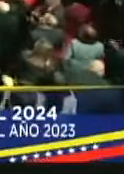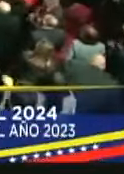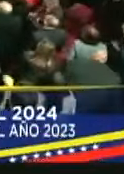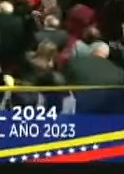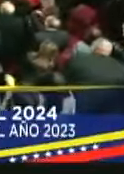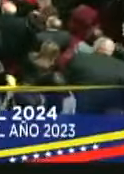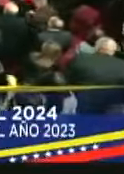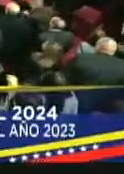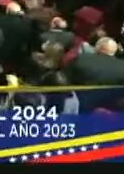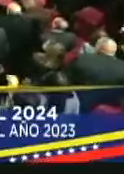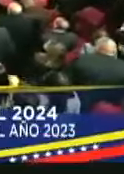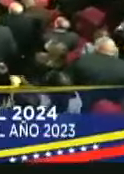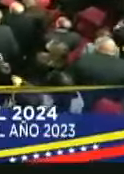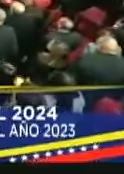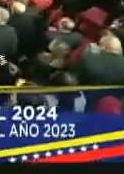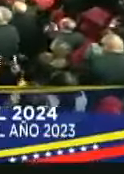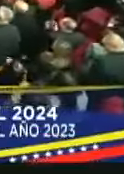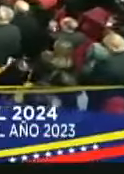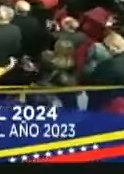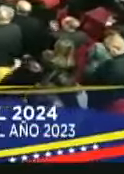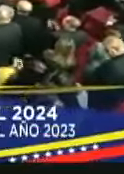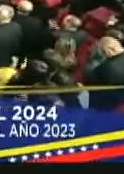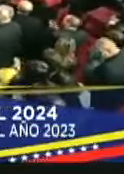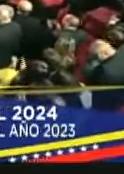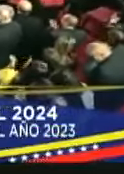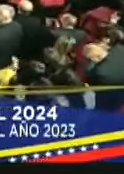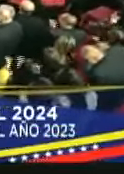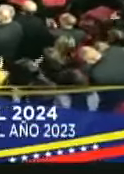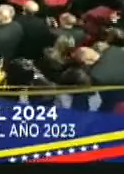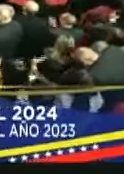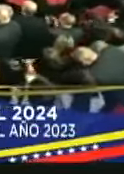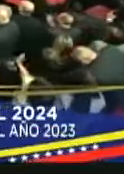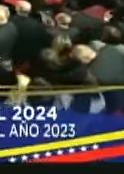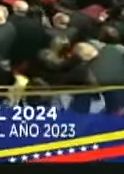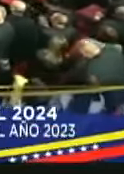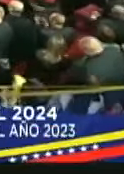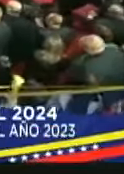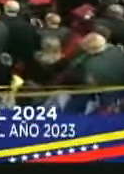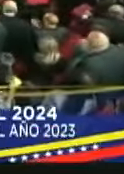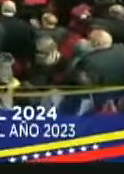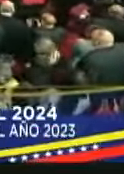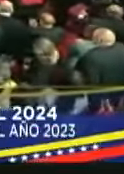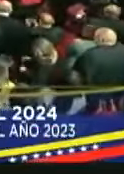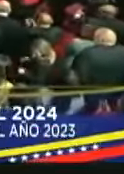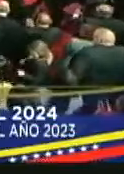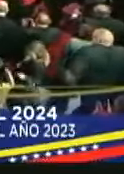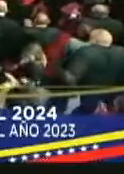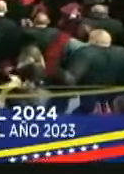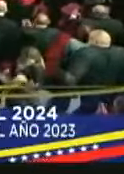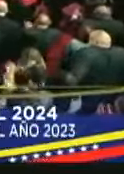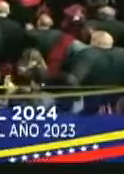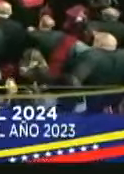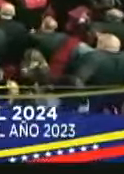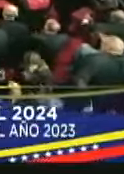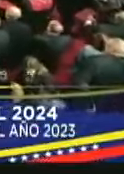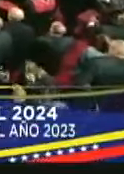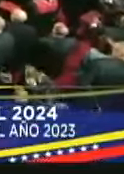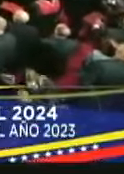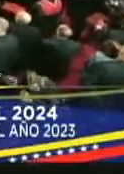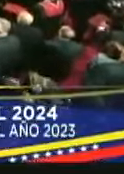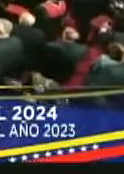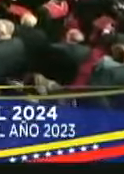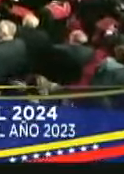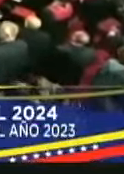Allí tenían las palabras de la presidenta del Tribunal Supremo de Justicia, la magistrada Carisma Beatriz Rodríguez